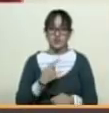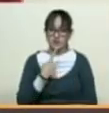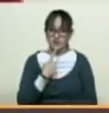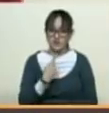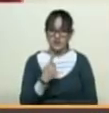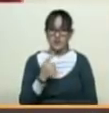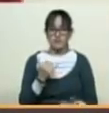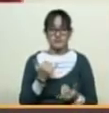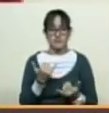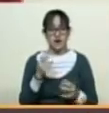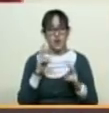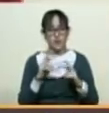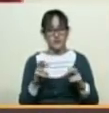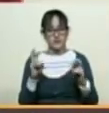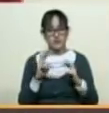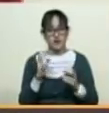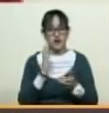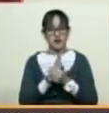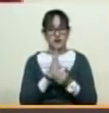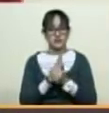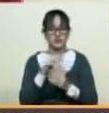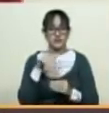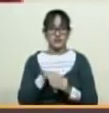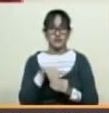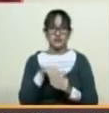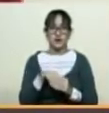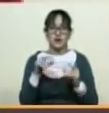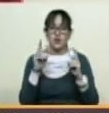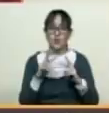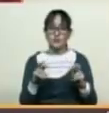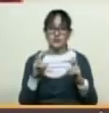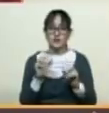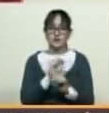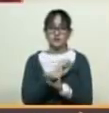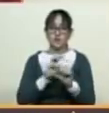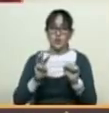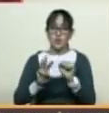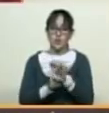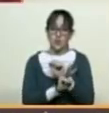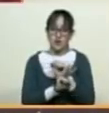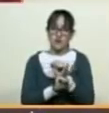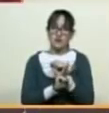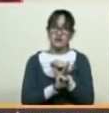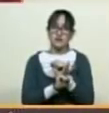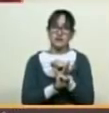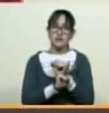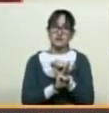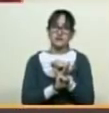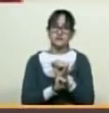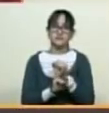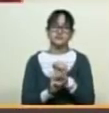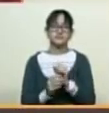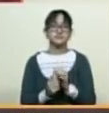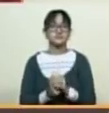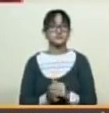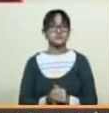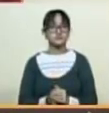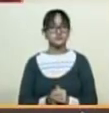la auditoría del registro electoral, en la auditoría del software para lo que son las